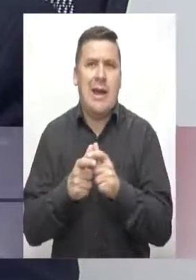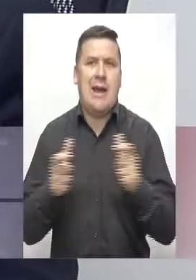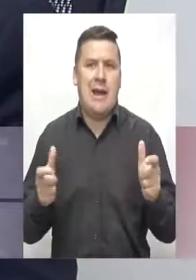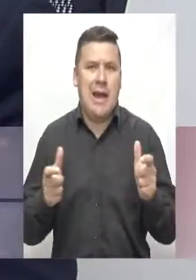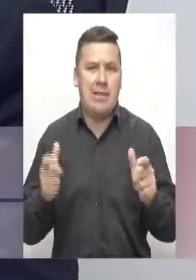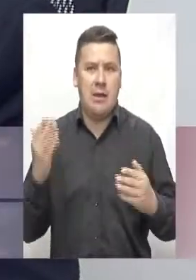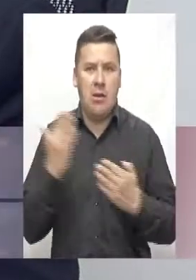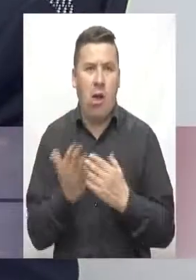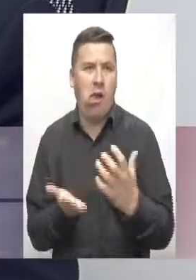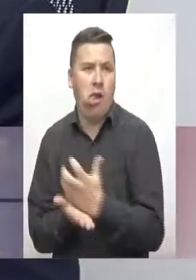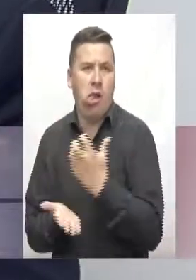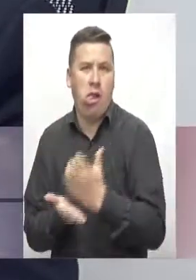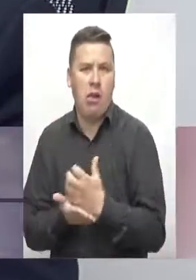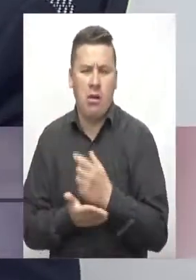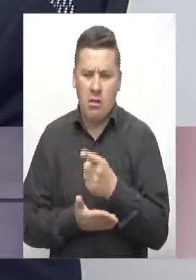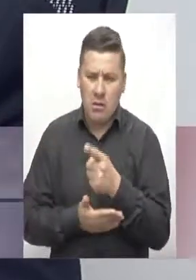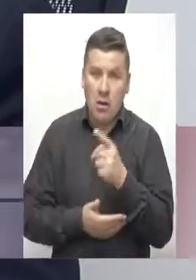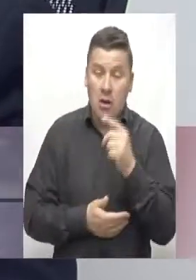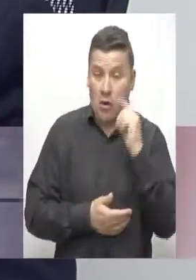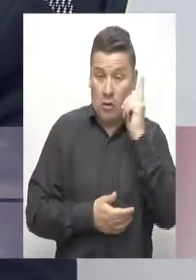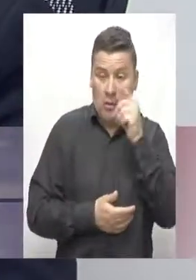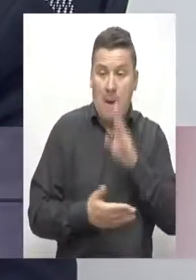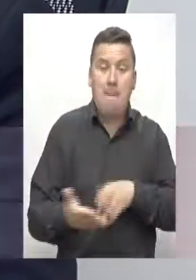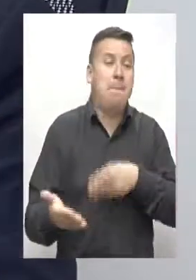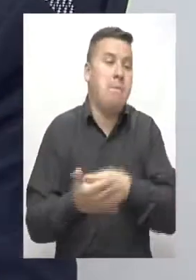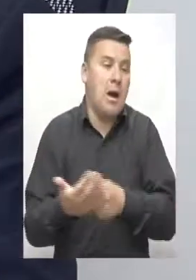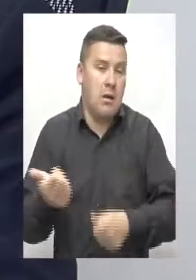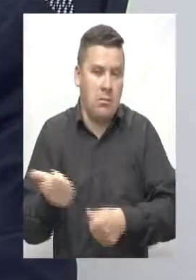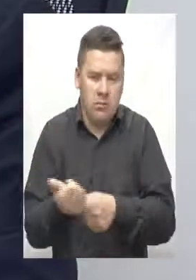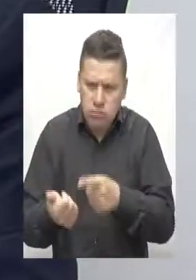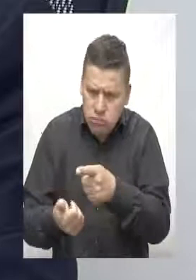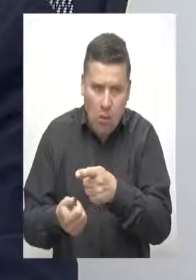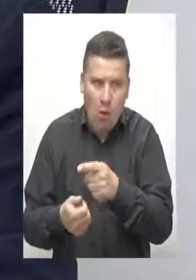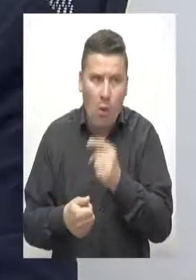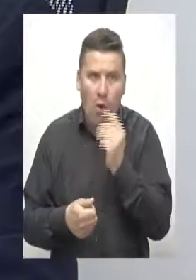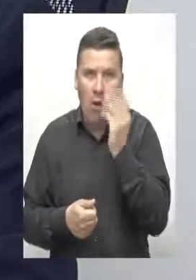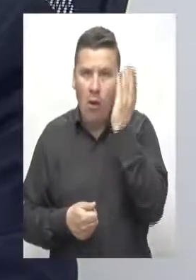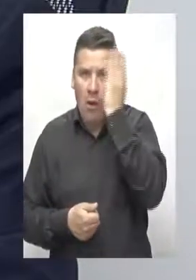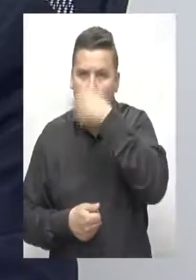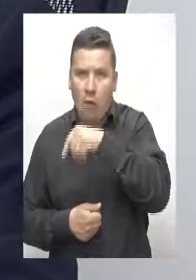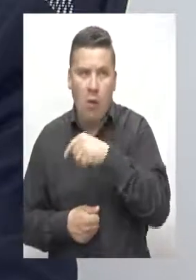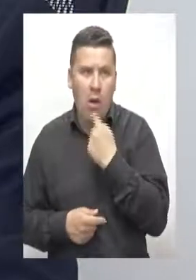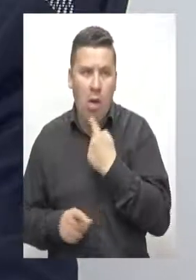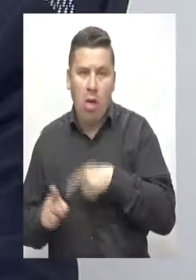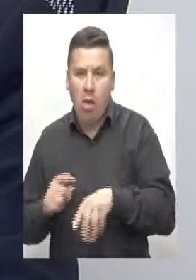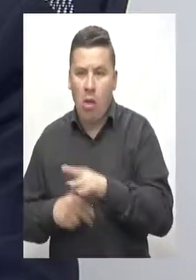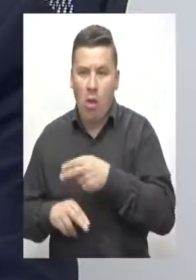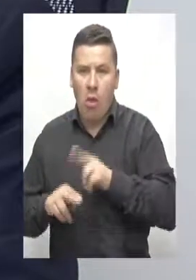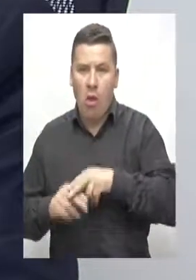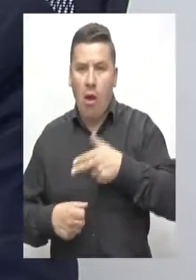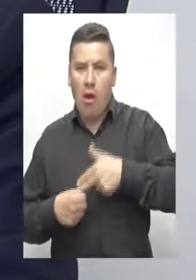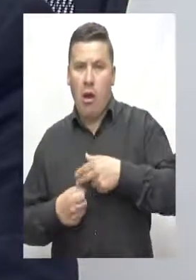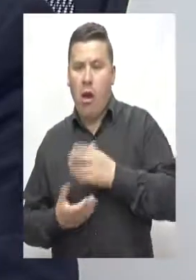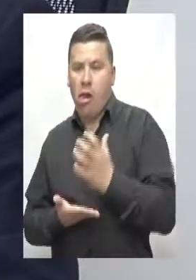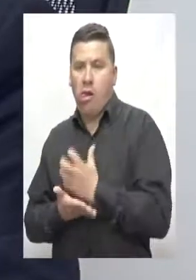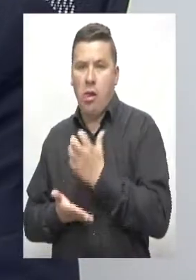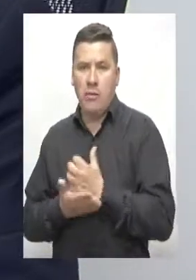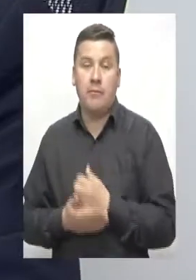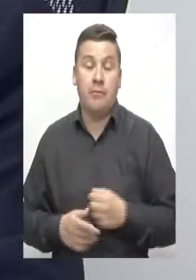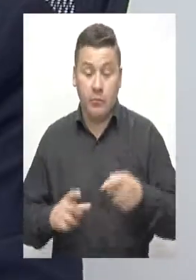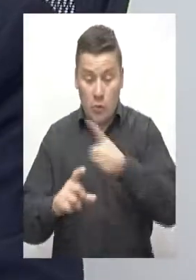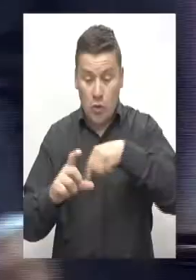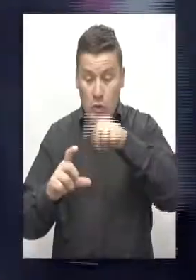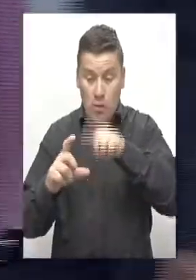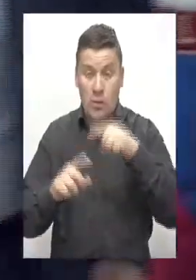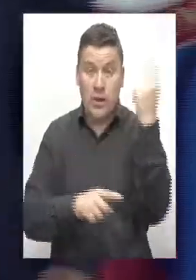grande porque está llegando a zonas que no merecen este tipo de subsidio y se convirtió en un ejercicio básicamente especulación con los